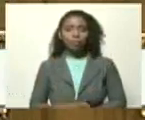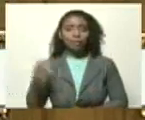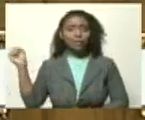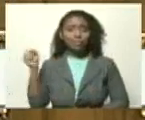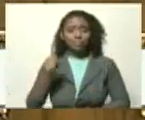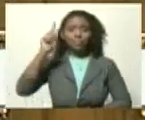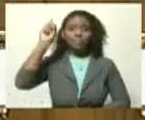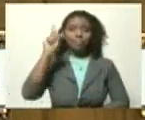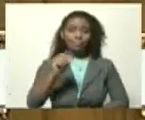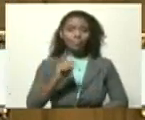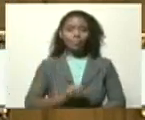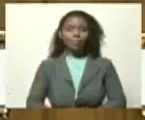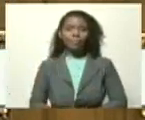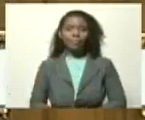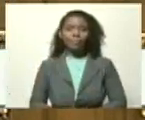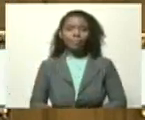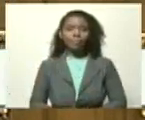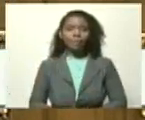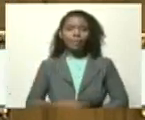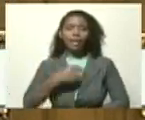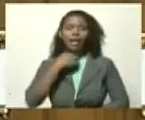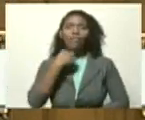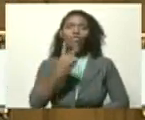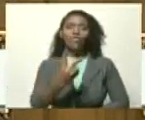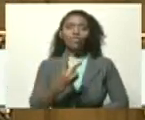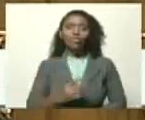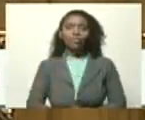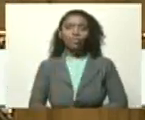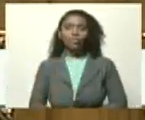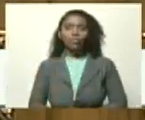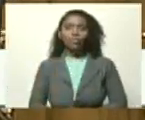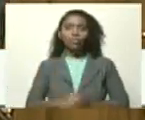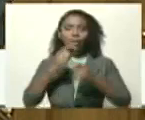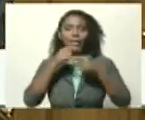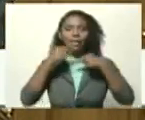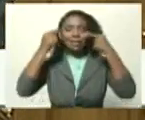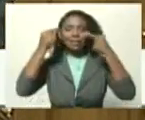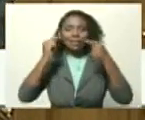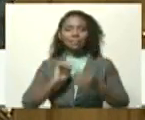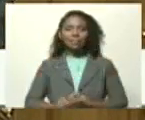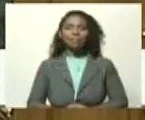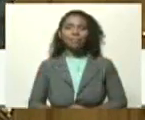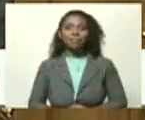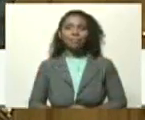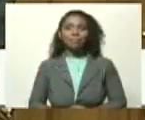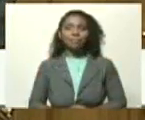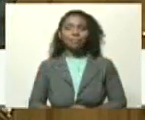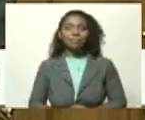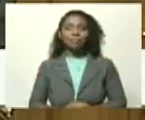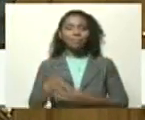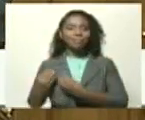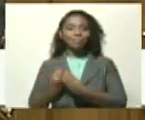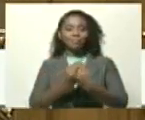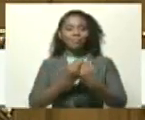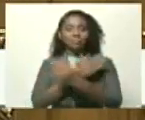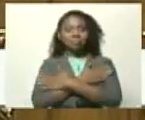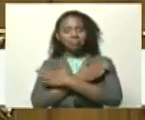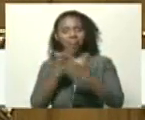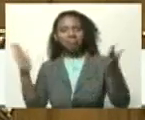también la voz, la sonrisa, la compañía, la